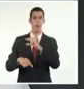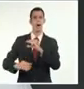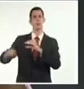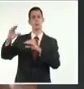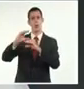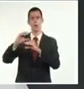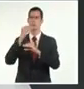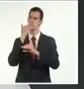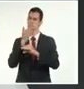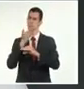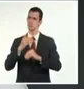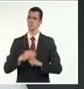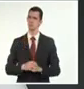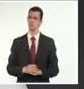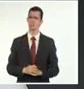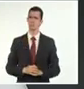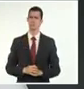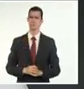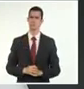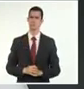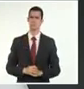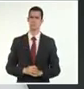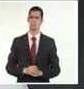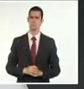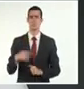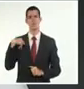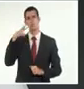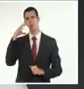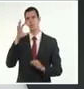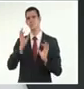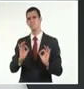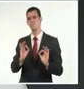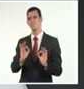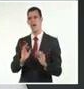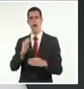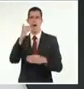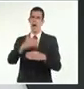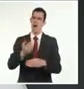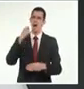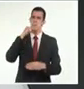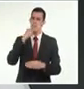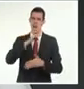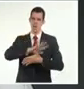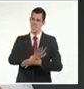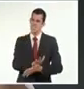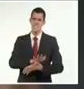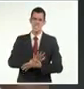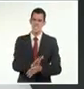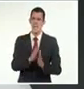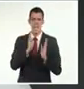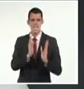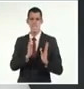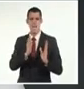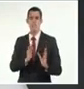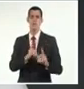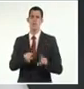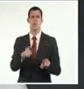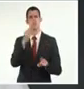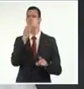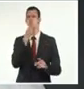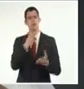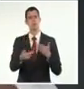el criminal bloqueo norteamericano y de todas las consecuencias de esta pandemia, qué